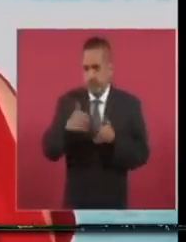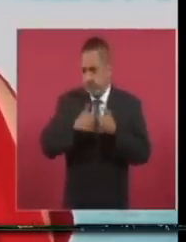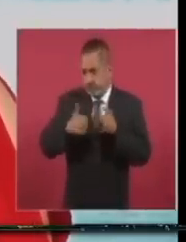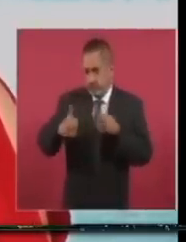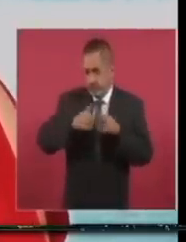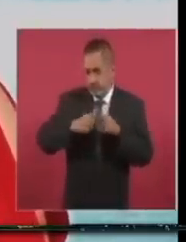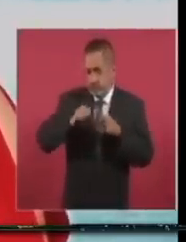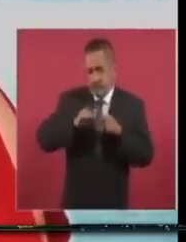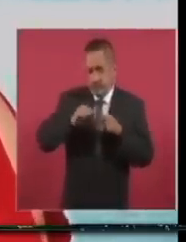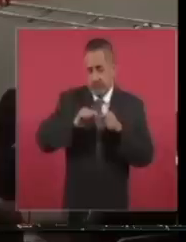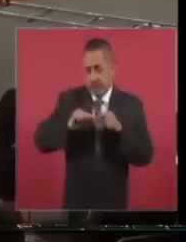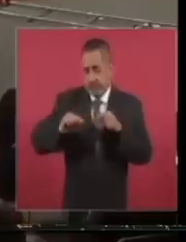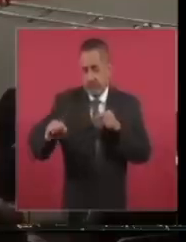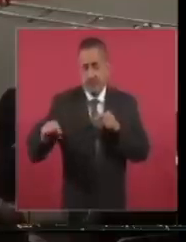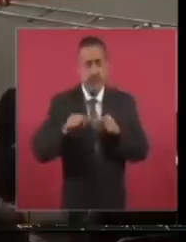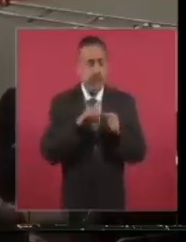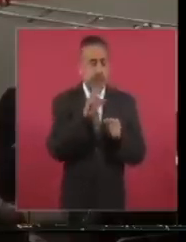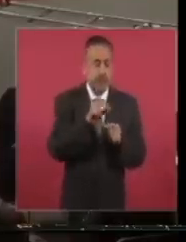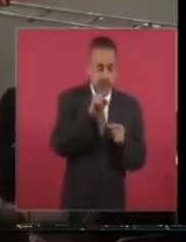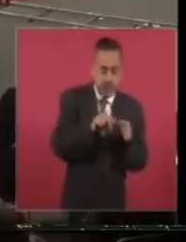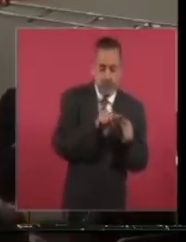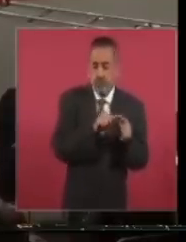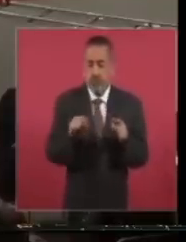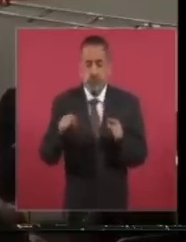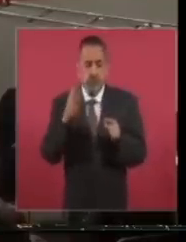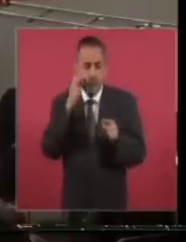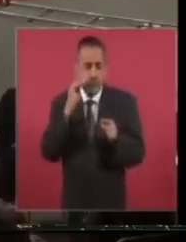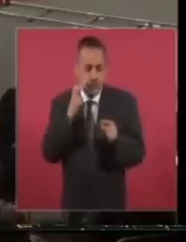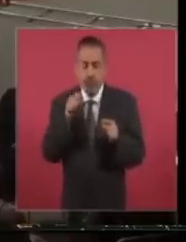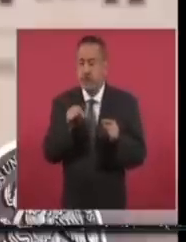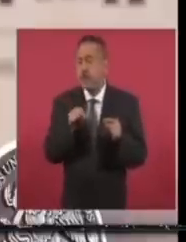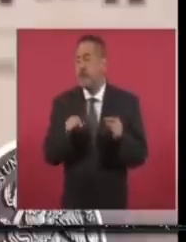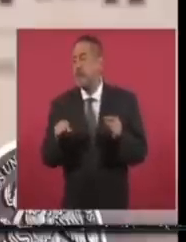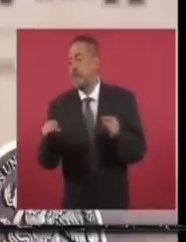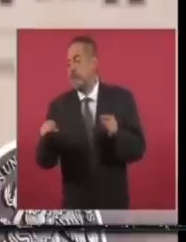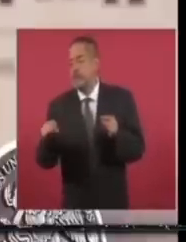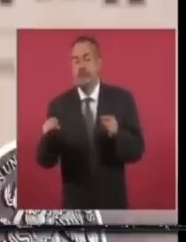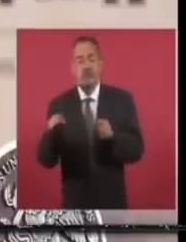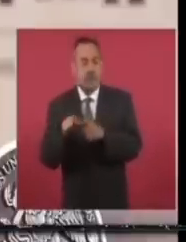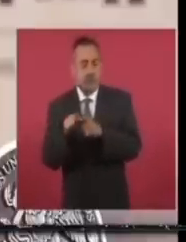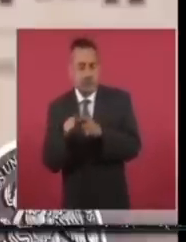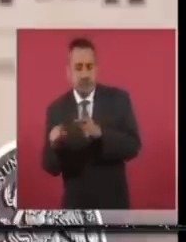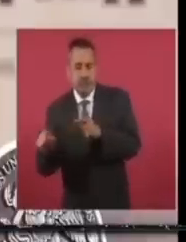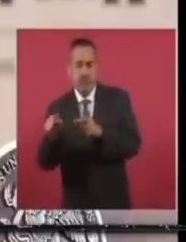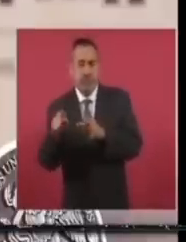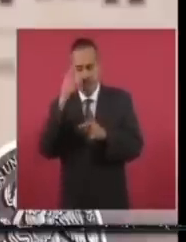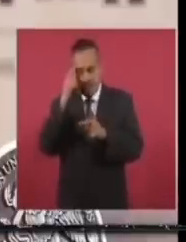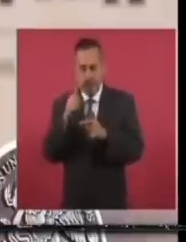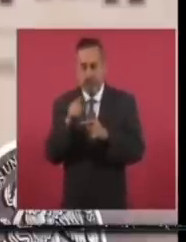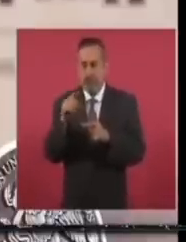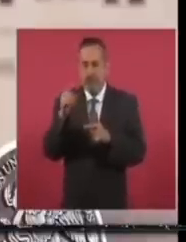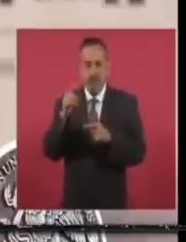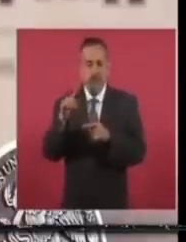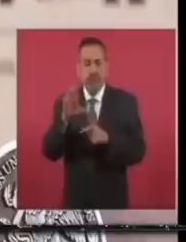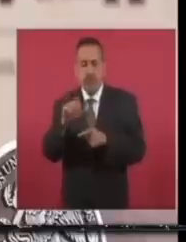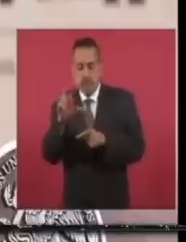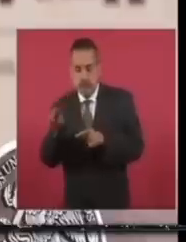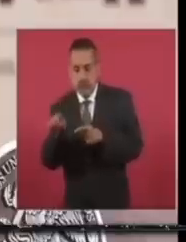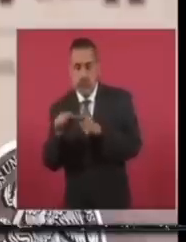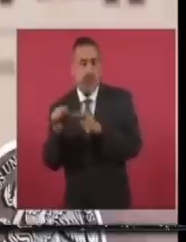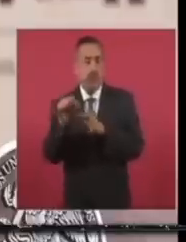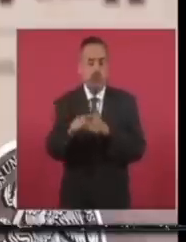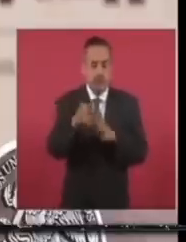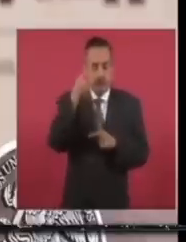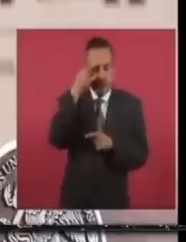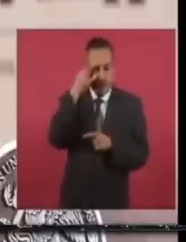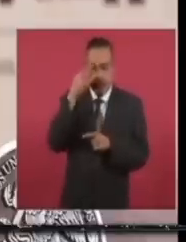algunas pruebas internas, primero de Cancún a León a Vicario y algunos otros puntos, y después llevarlo de Cancún a Campeche y a través